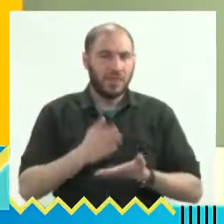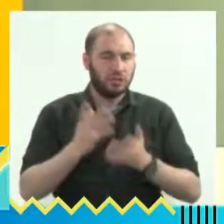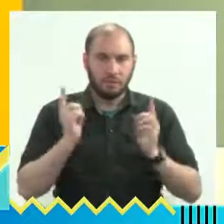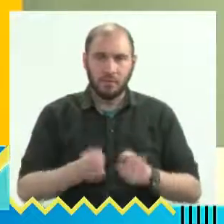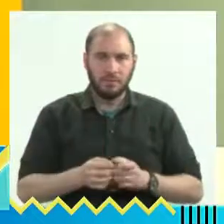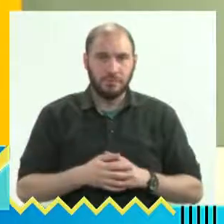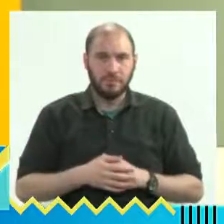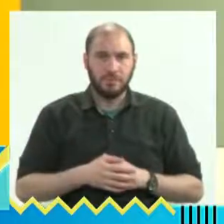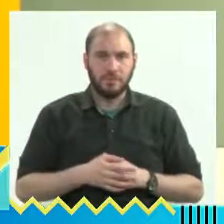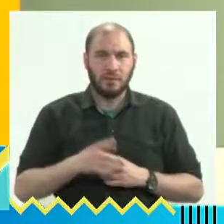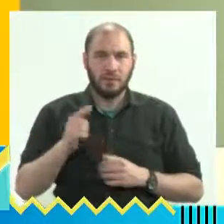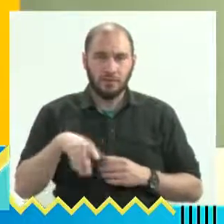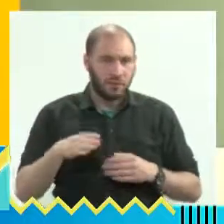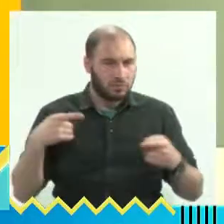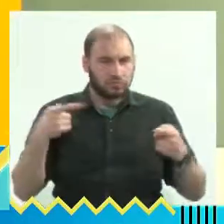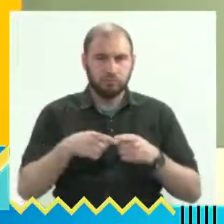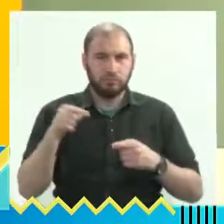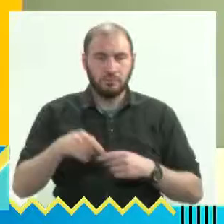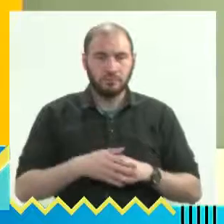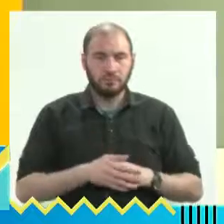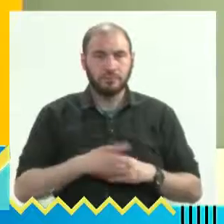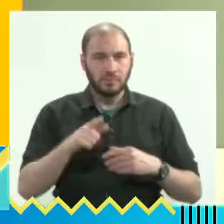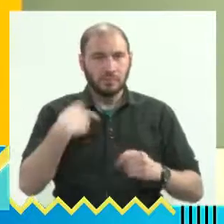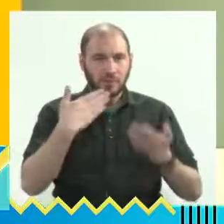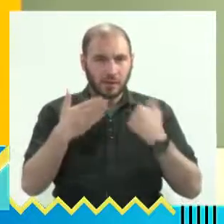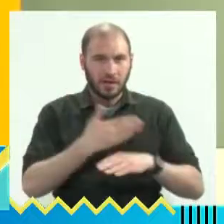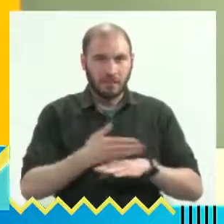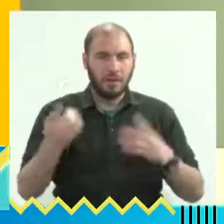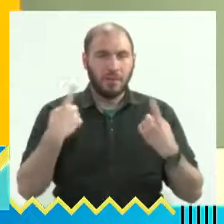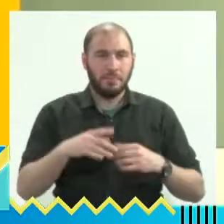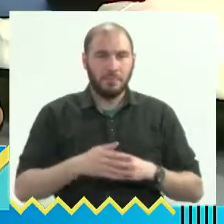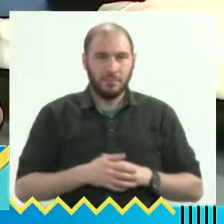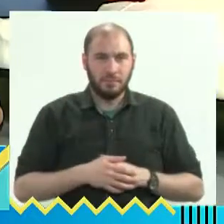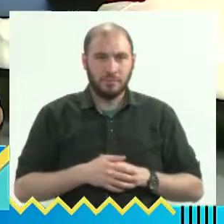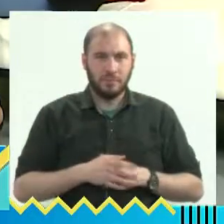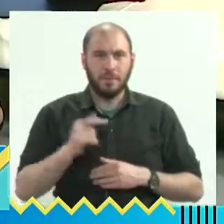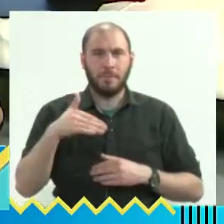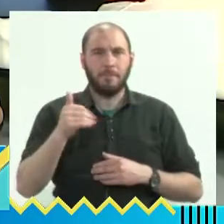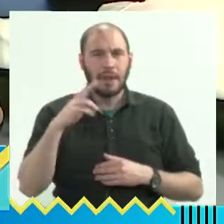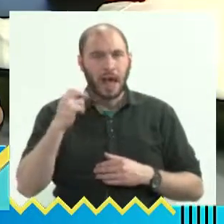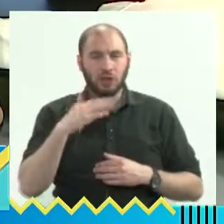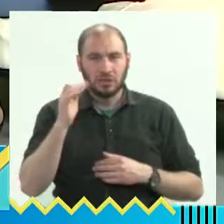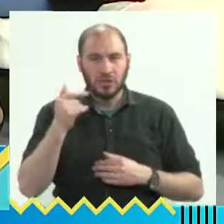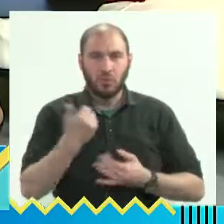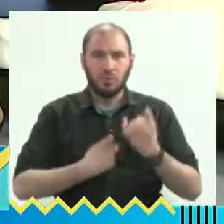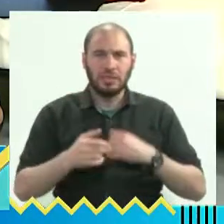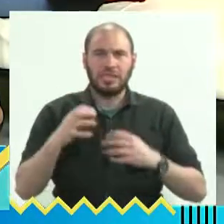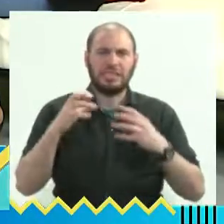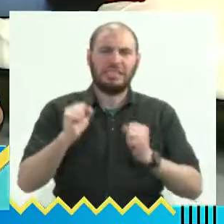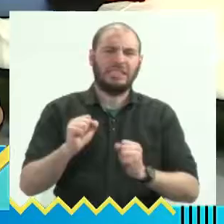derechos, y a esto es a lo que tenemos que apuntar. Bien, vamos a seguir hablando de eso, pero a ver, María José hablaba un poco de